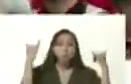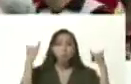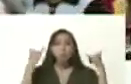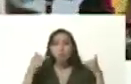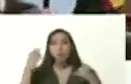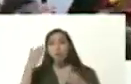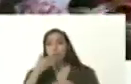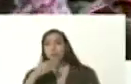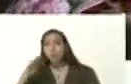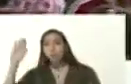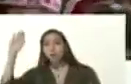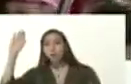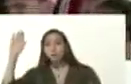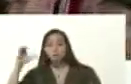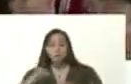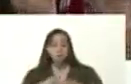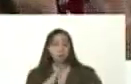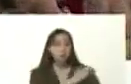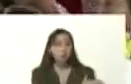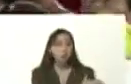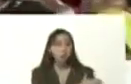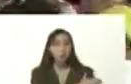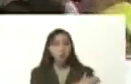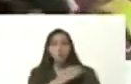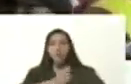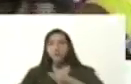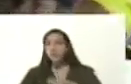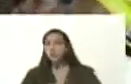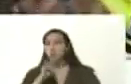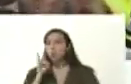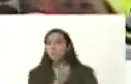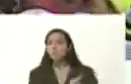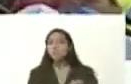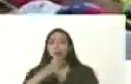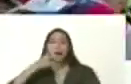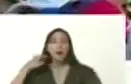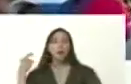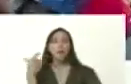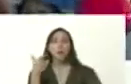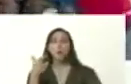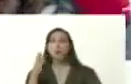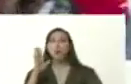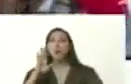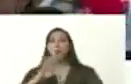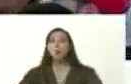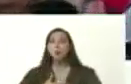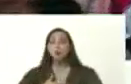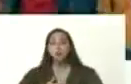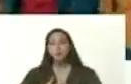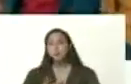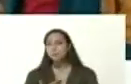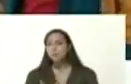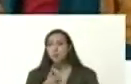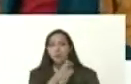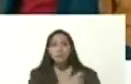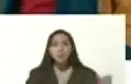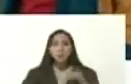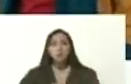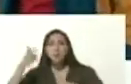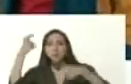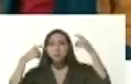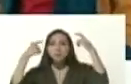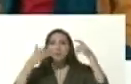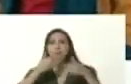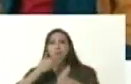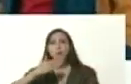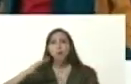viven engañando al país. Cuando el chavismo jura, jura con el alma, con el corazón, jura por Chávez, por Bolívar, por